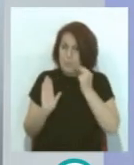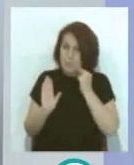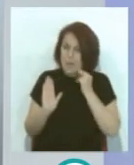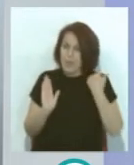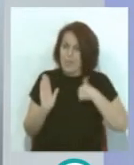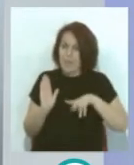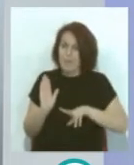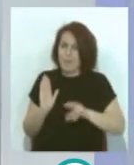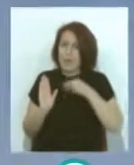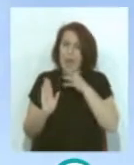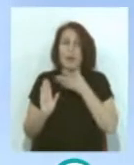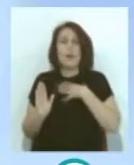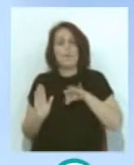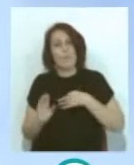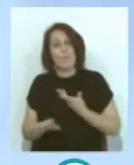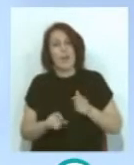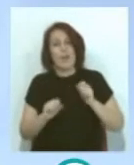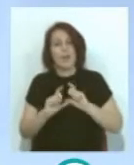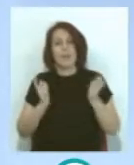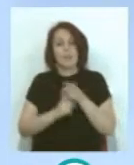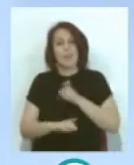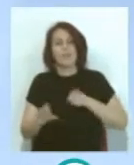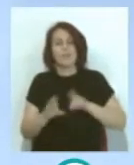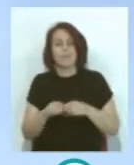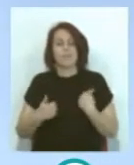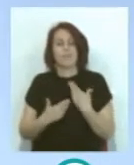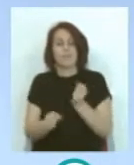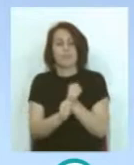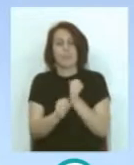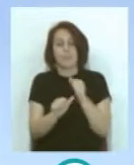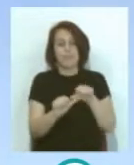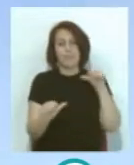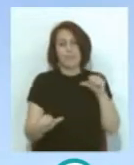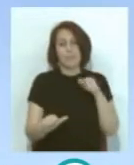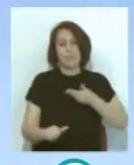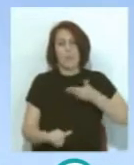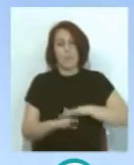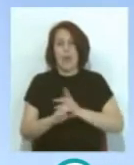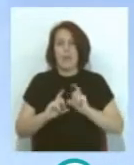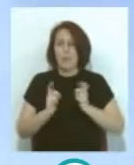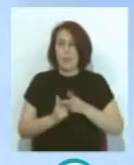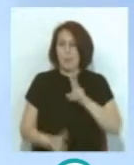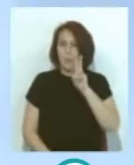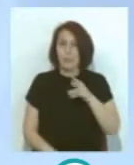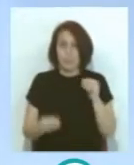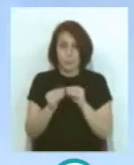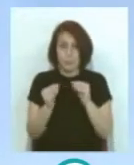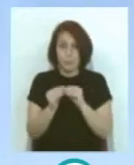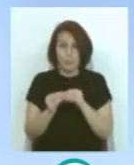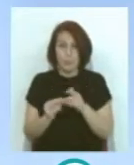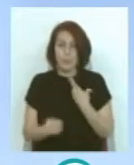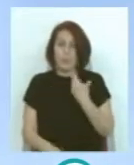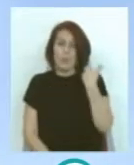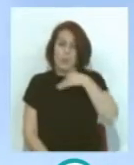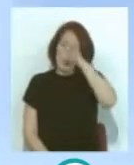oportunidad nuevamente de ser de la partida y ofrecer ese gran trabajo que viene desarrollando para el equipo. Sí, ahí vemos a Rubén Sobrino. El domingo, que